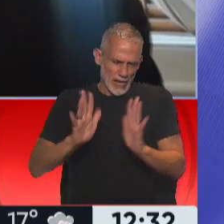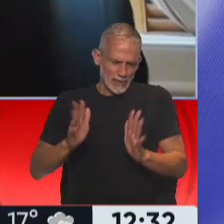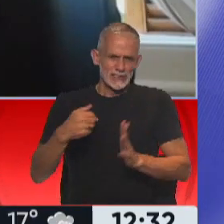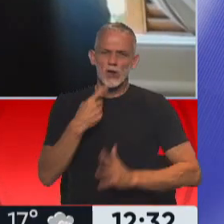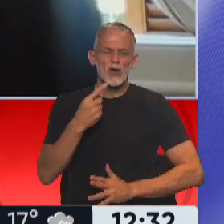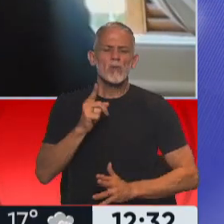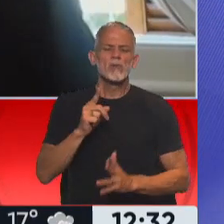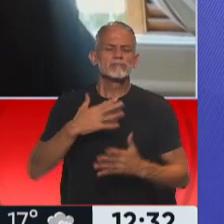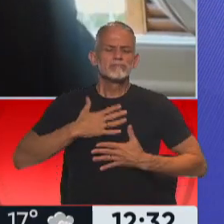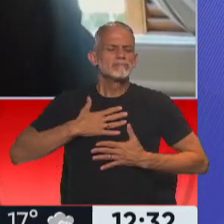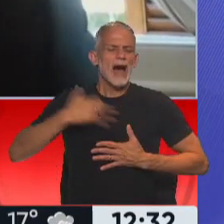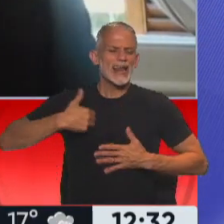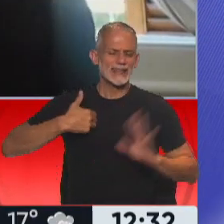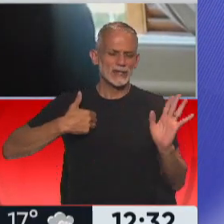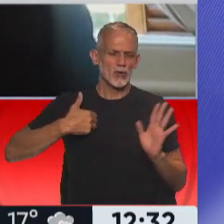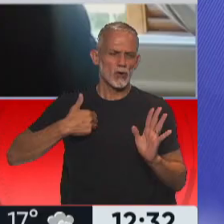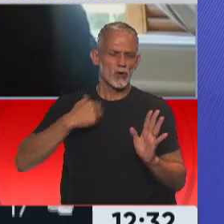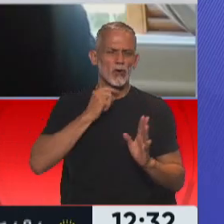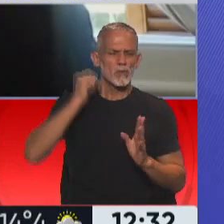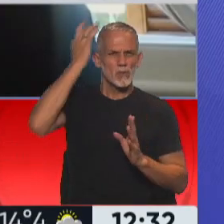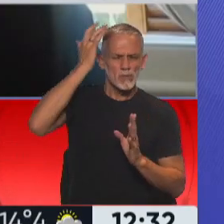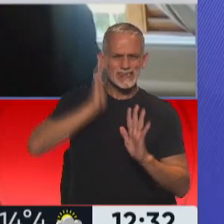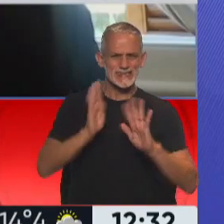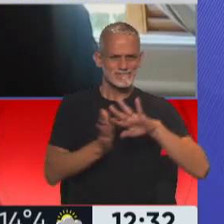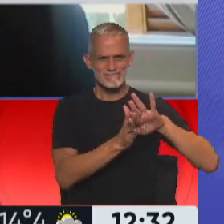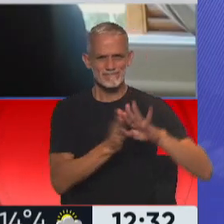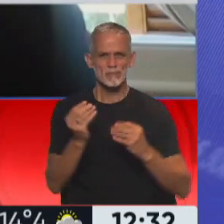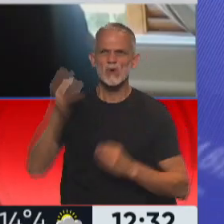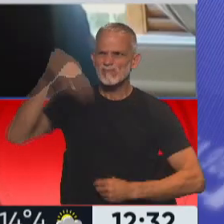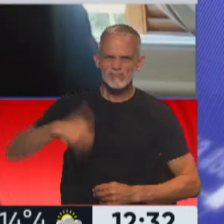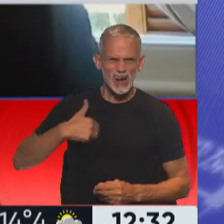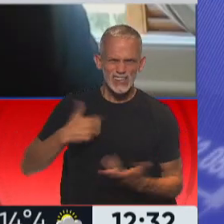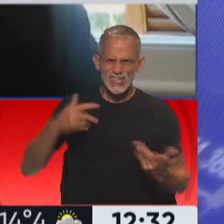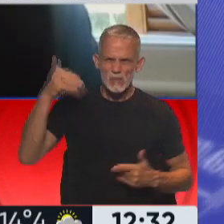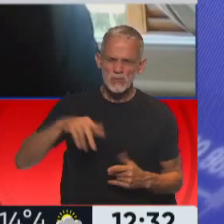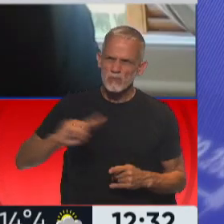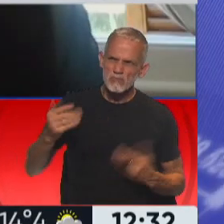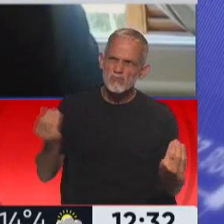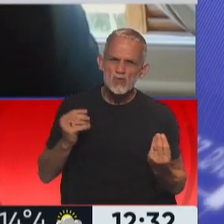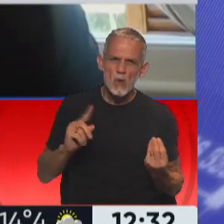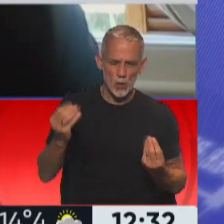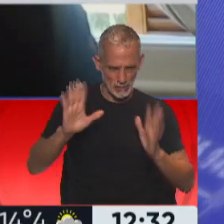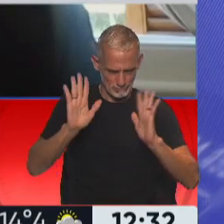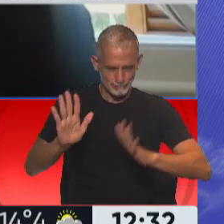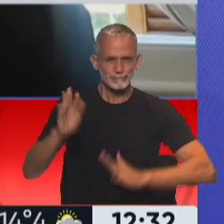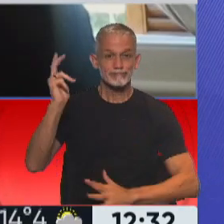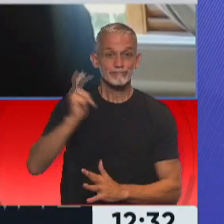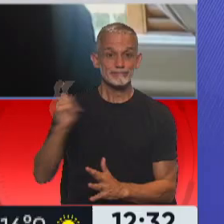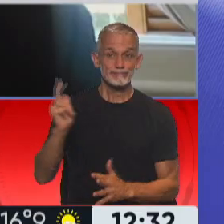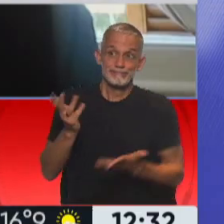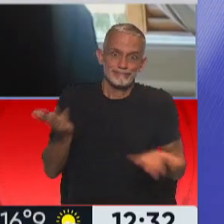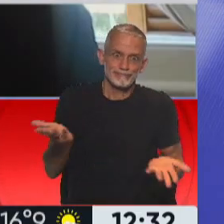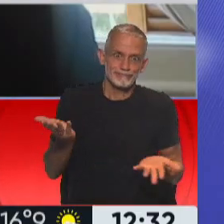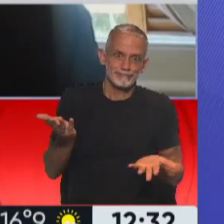como argentino, ¿no? Por ahí uno escucha, digamos, la pregunta de por qué no vino al país. Yo creo que a Francisco nos llevó a